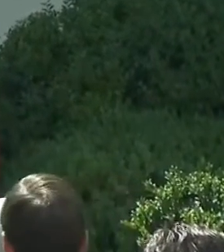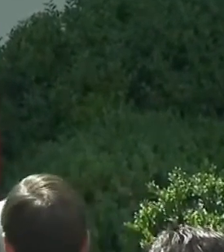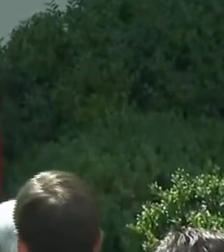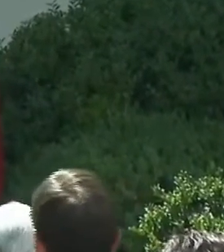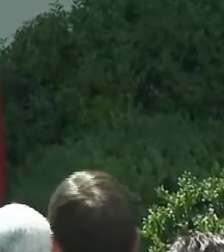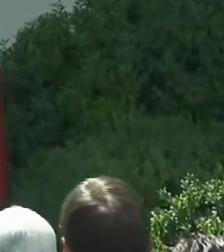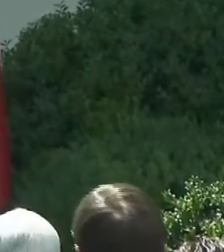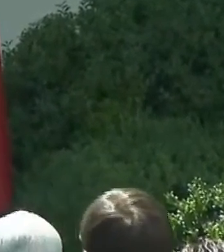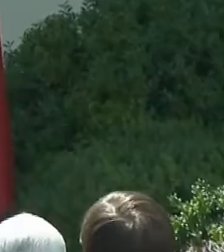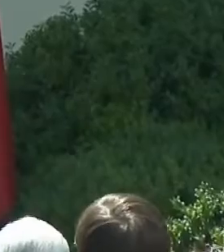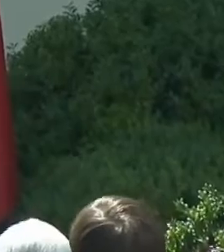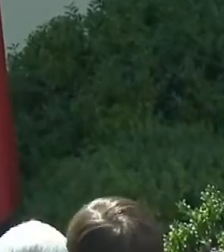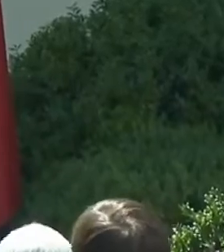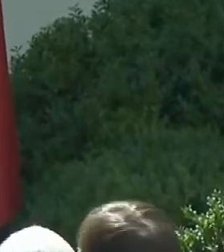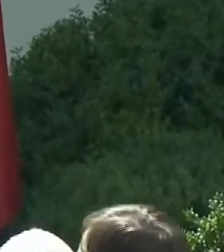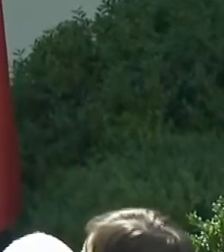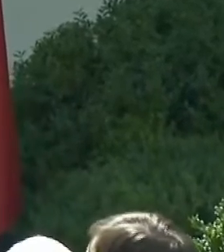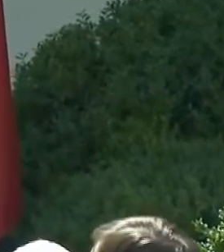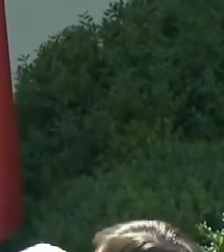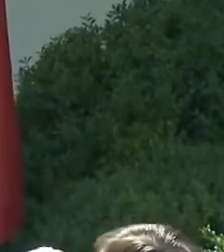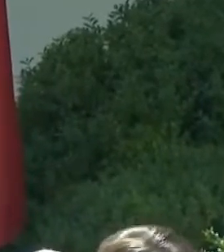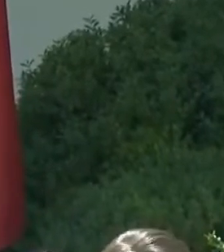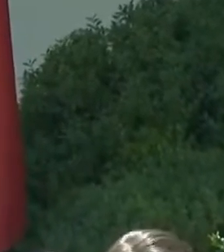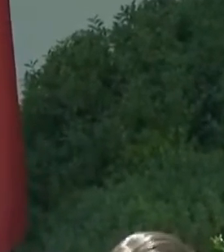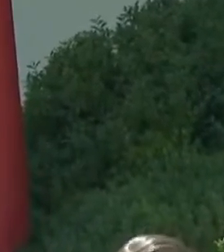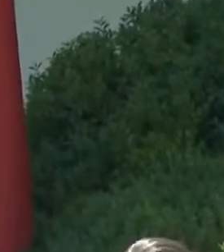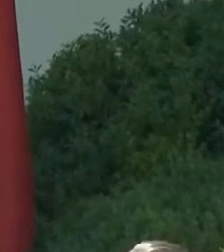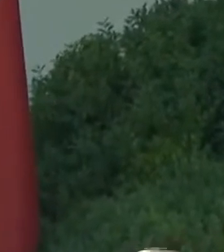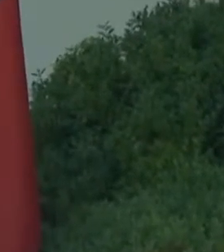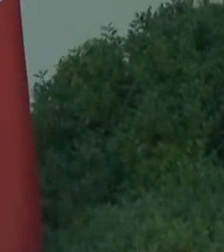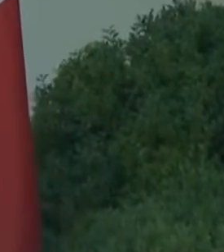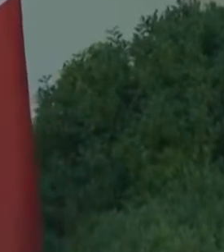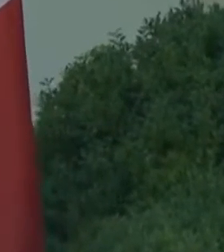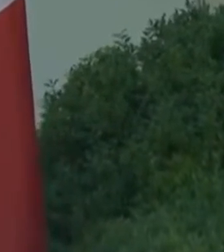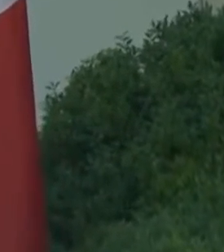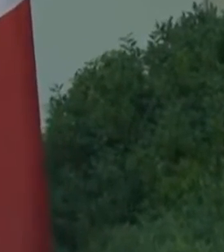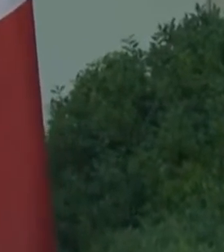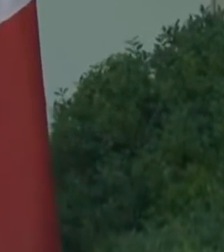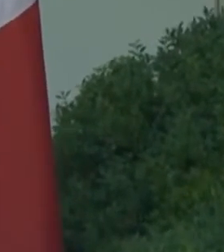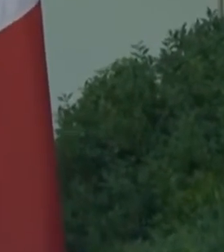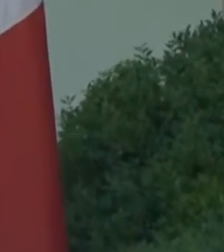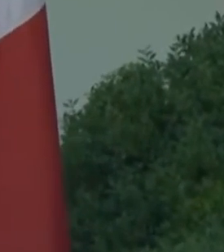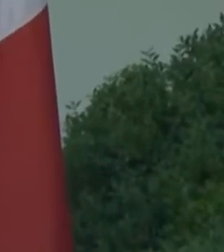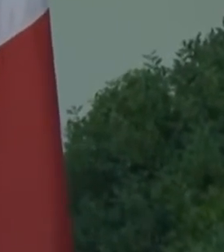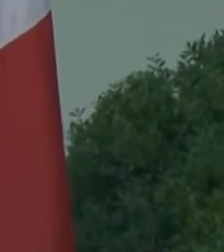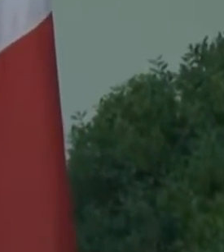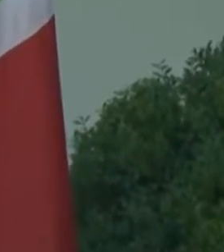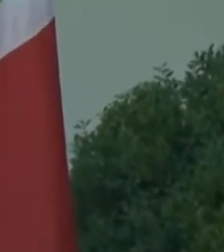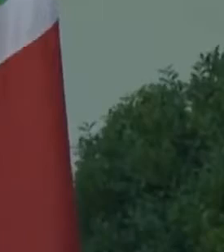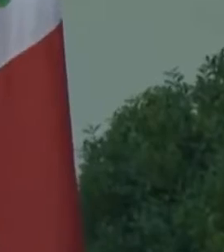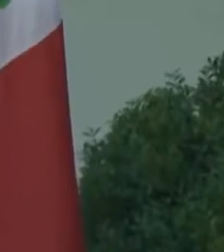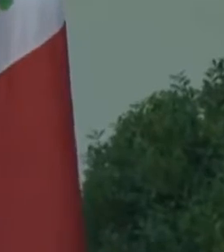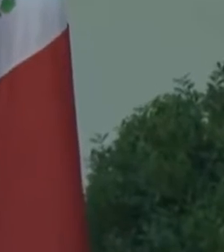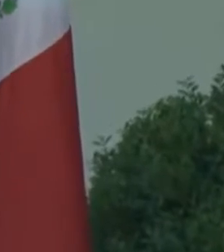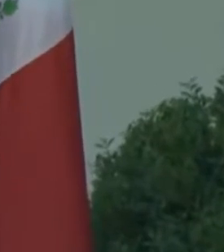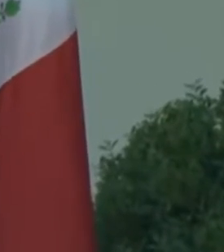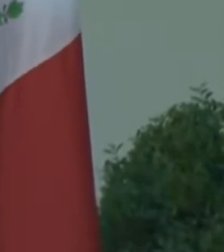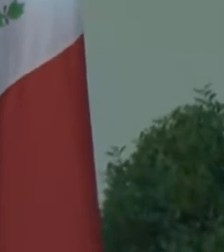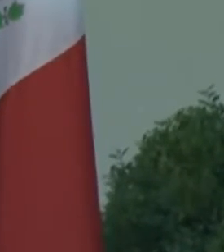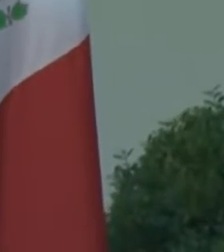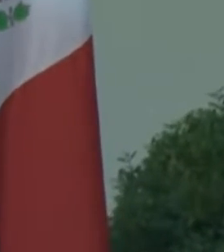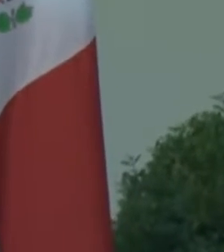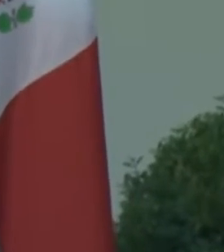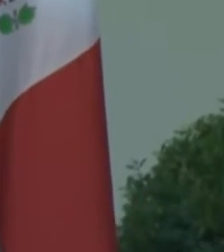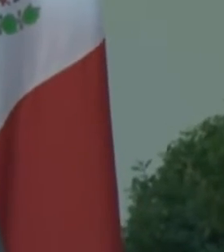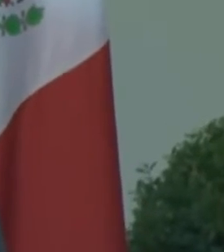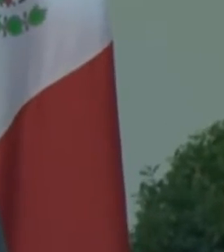así que vamos a hacer un mensaje breve, pero muy positivo. Es un gran placer darle la bienvenida a todos ustedes a la